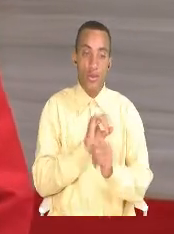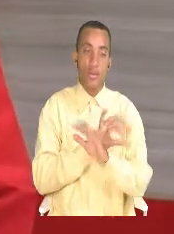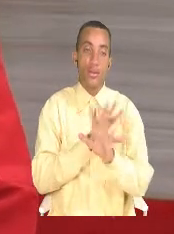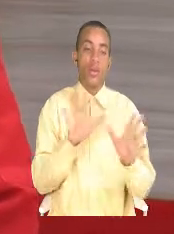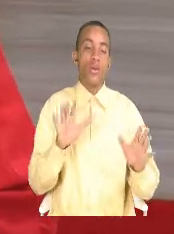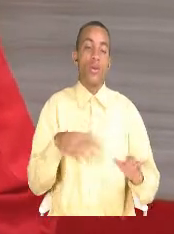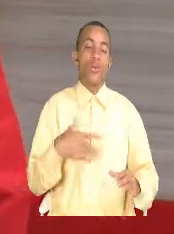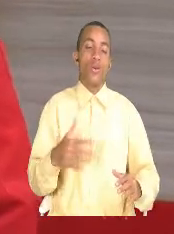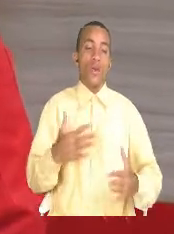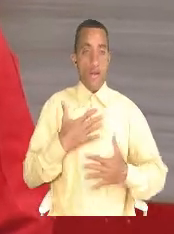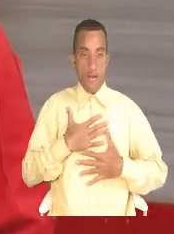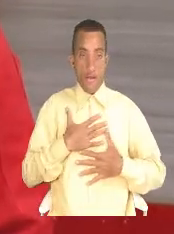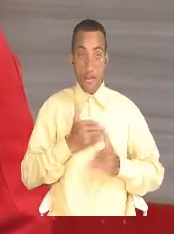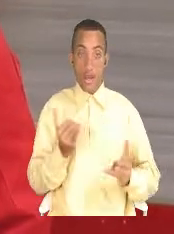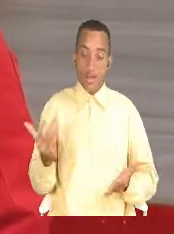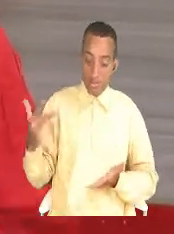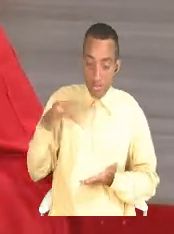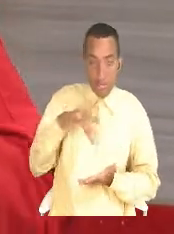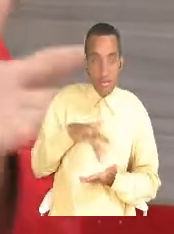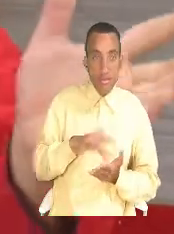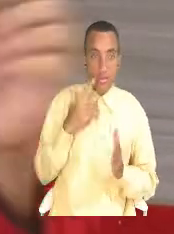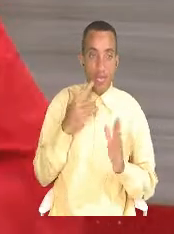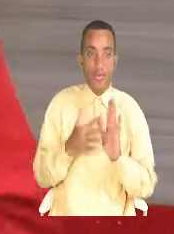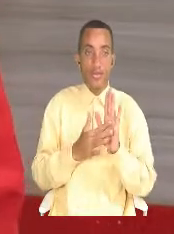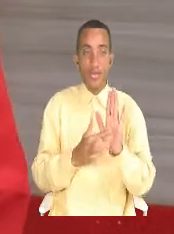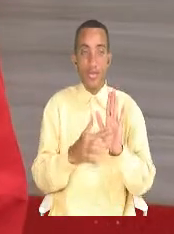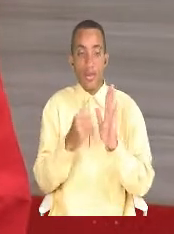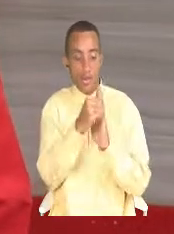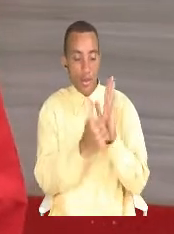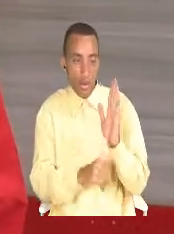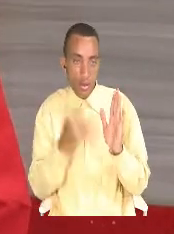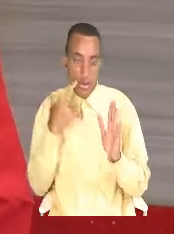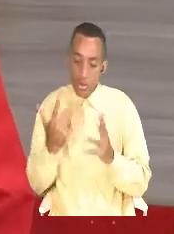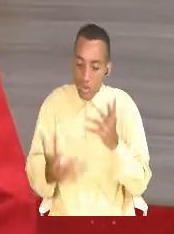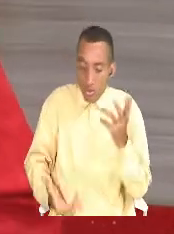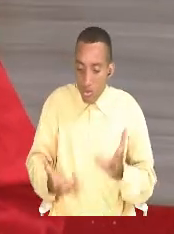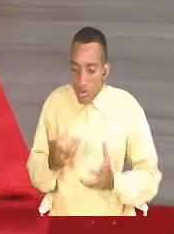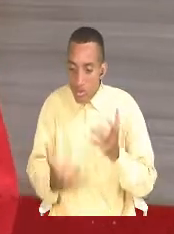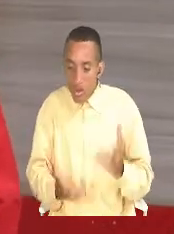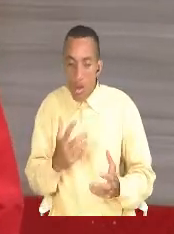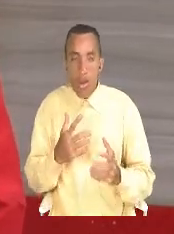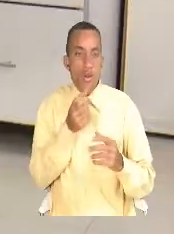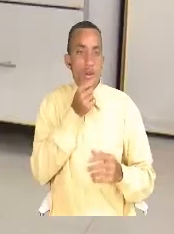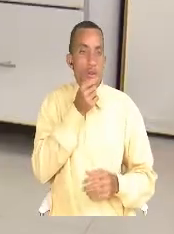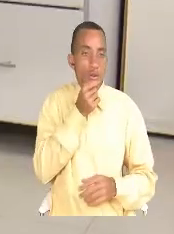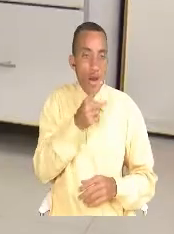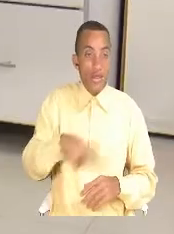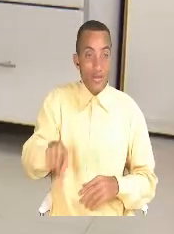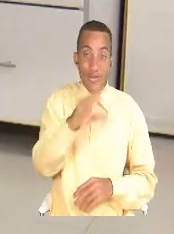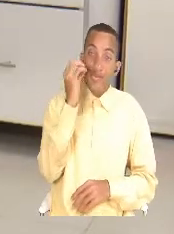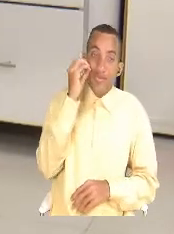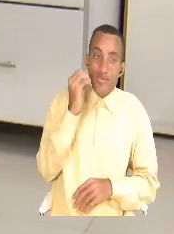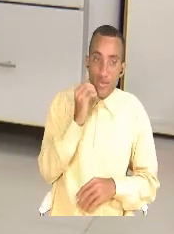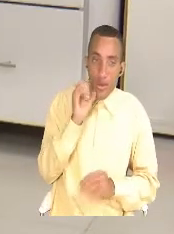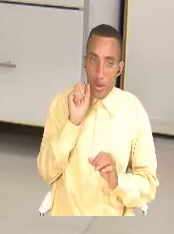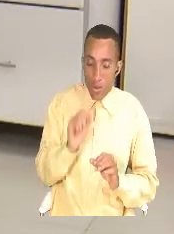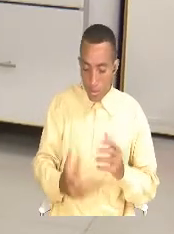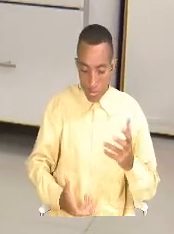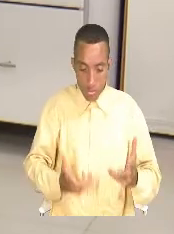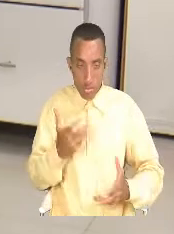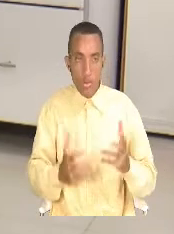mañana en su programa A Pedir de Boca, enseñándoles recetas fáciles, prácticas para que en su hogar puedan darse un